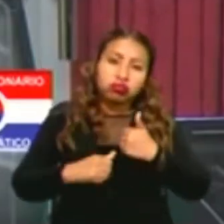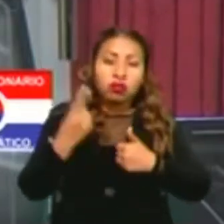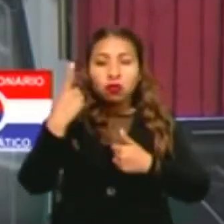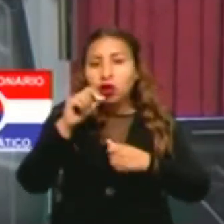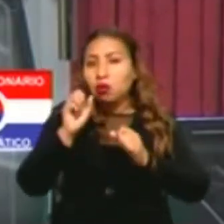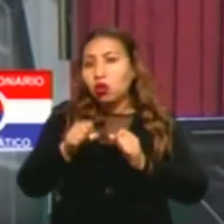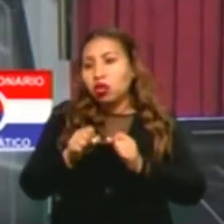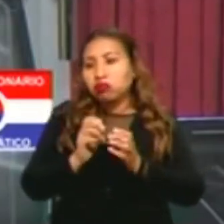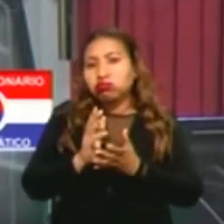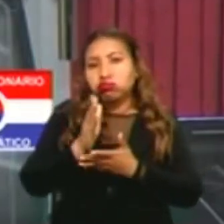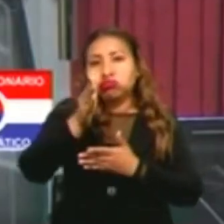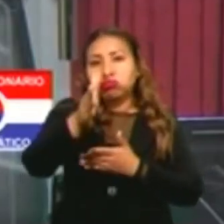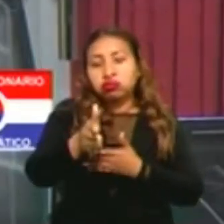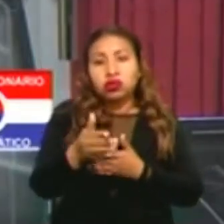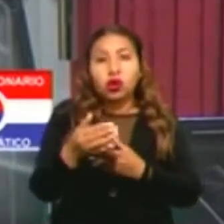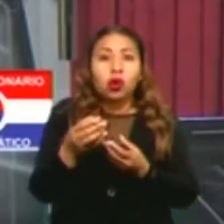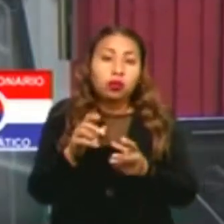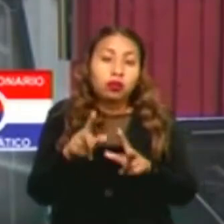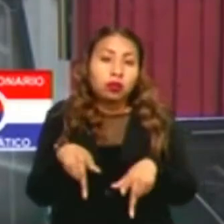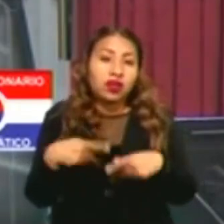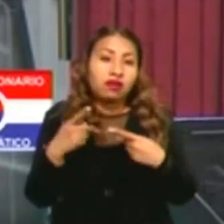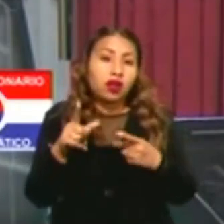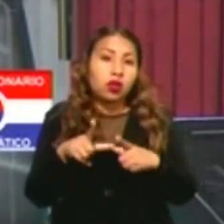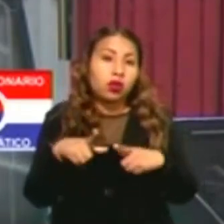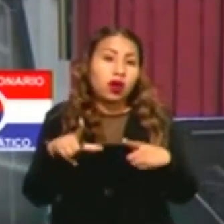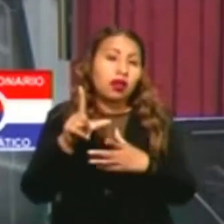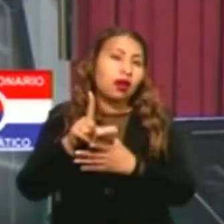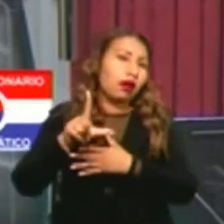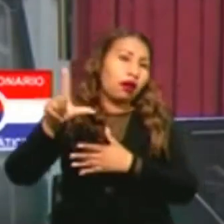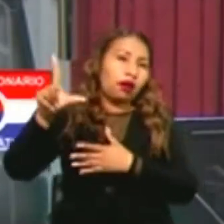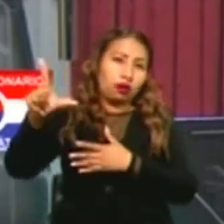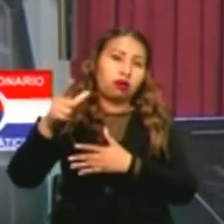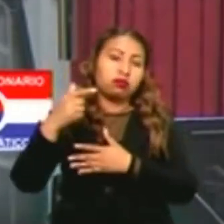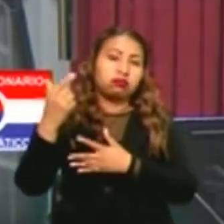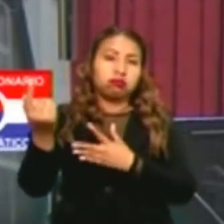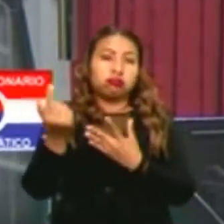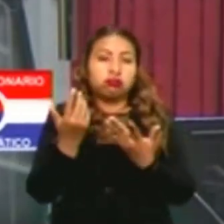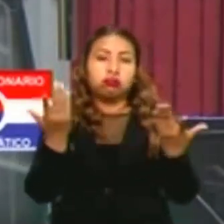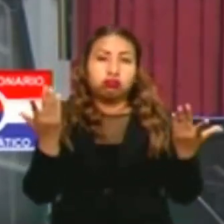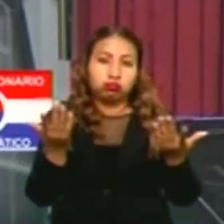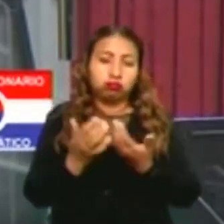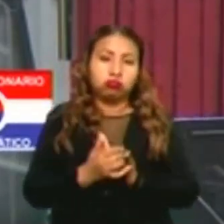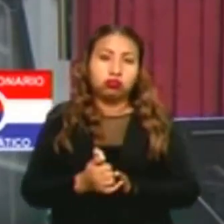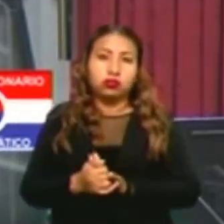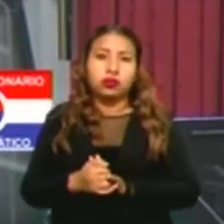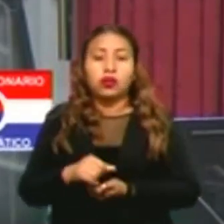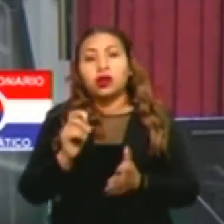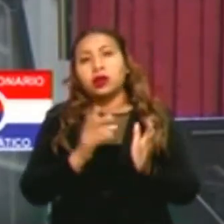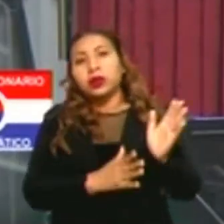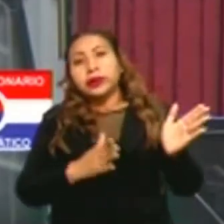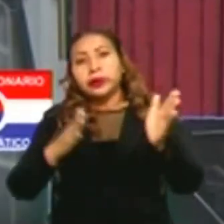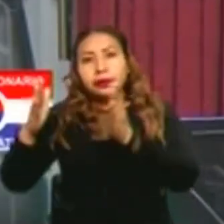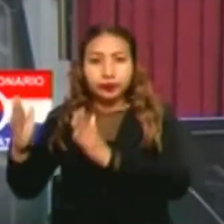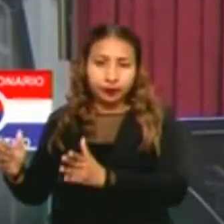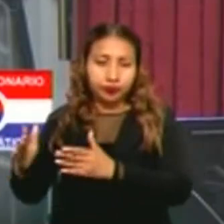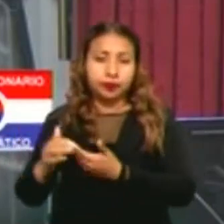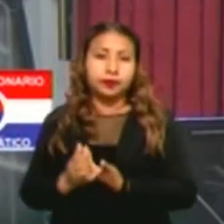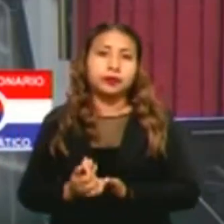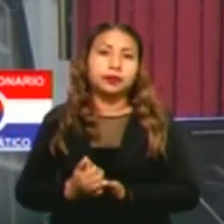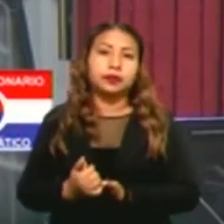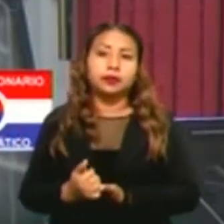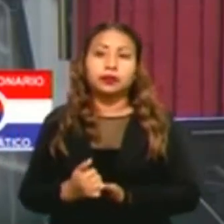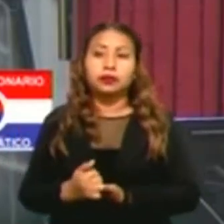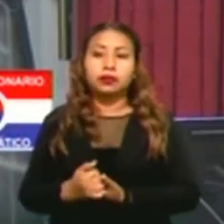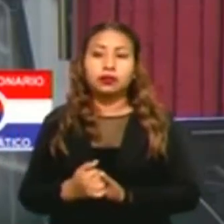de las áreas rurales o áreas de difícil acceso a la capital. Por otro lado,